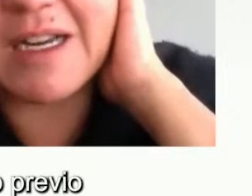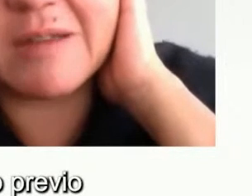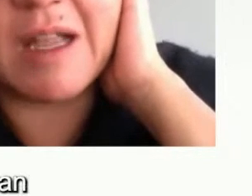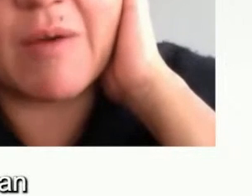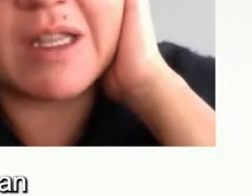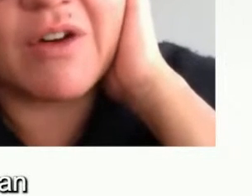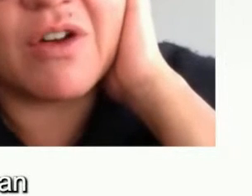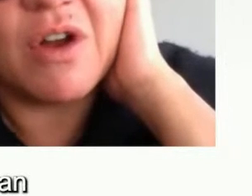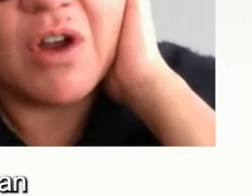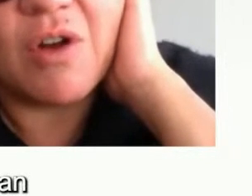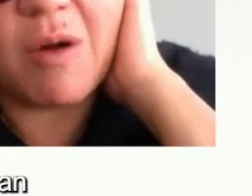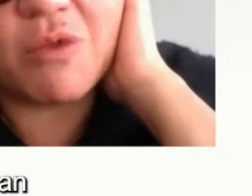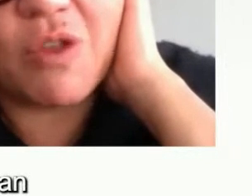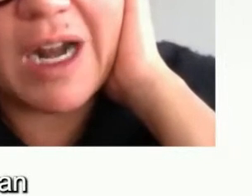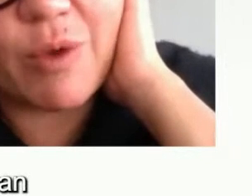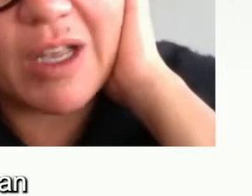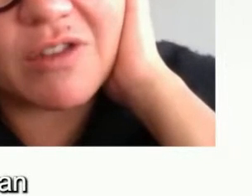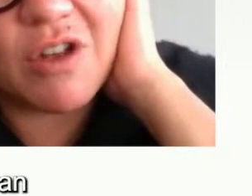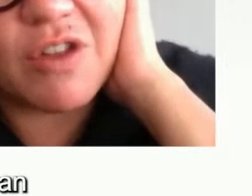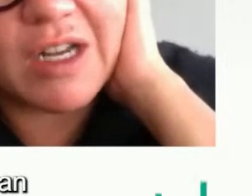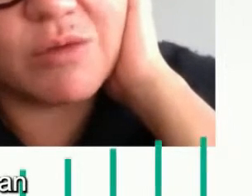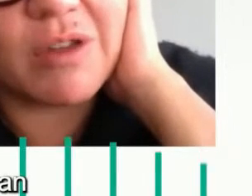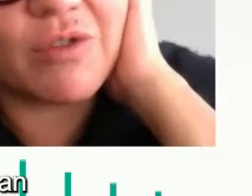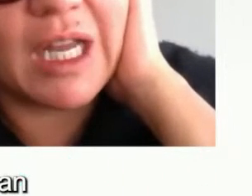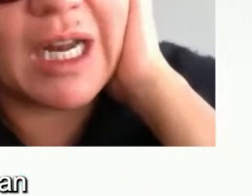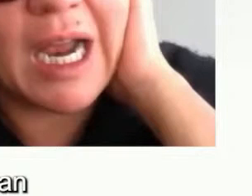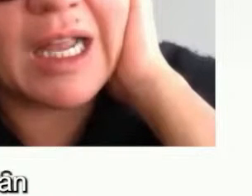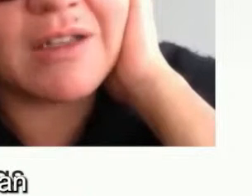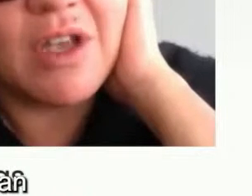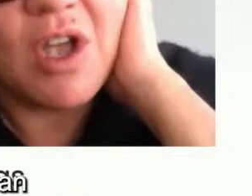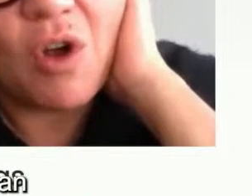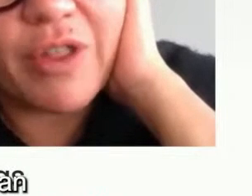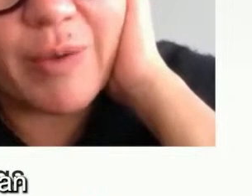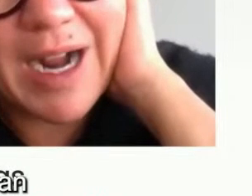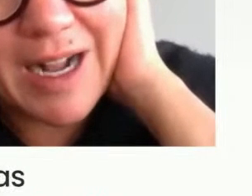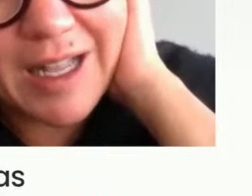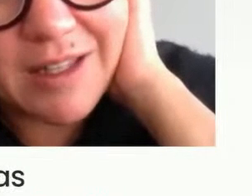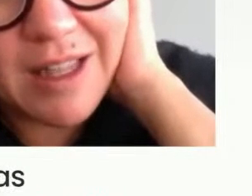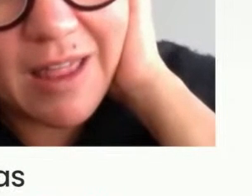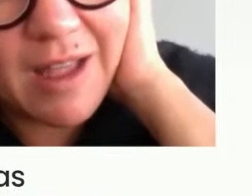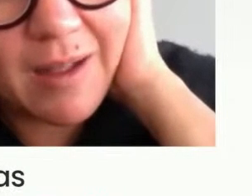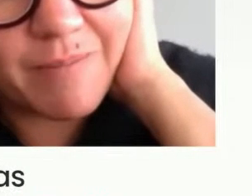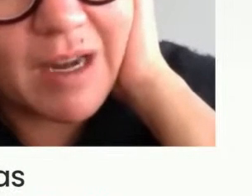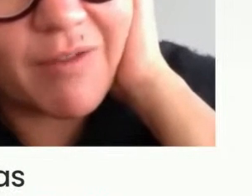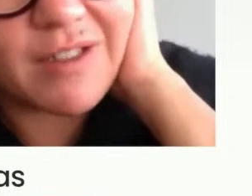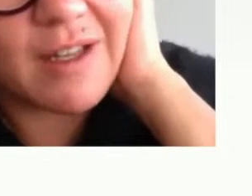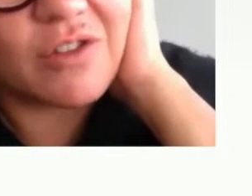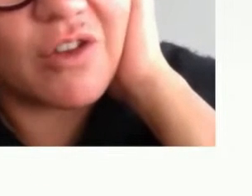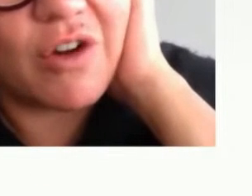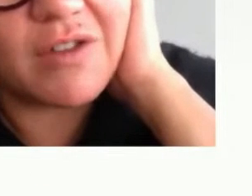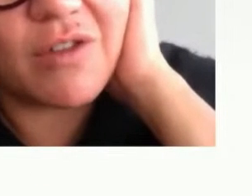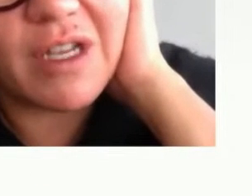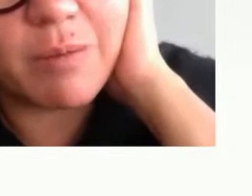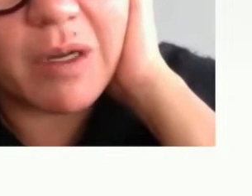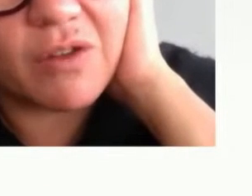que decía Lisbeth ahorita, ¿no? Con el mundo de la educación, de las culturas originarias, o de una gran cantidad de manifestaciones o de